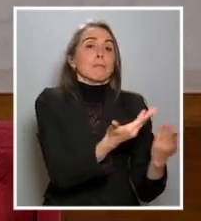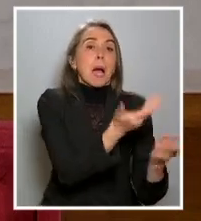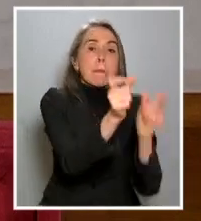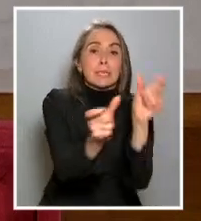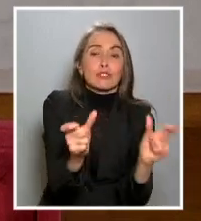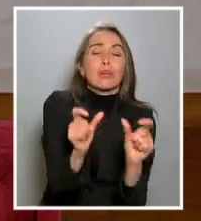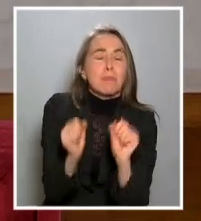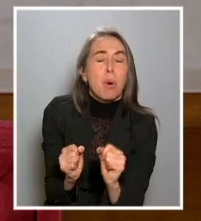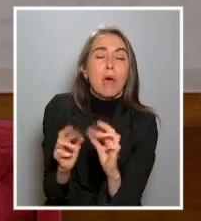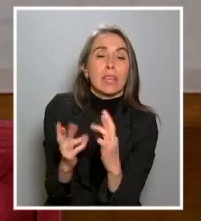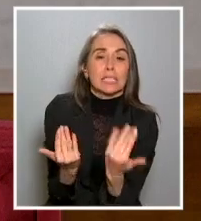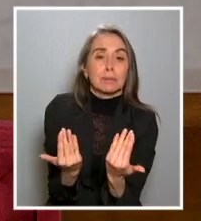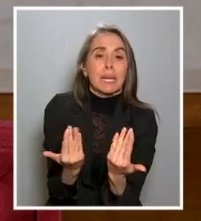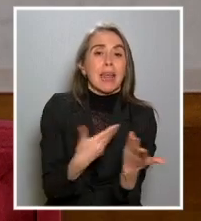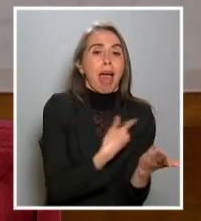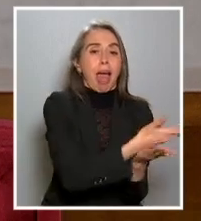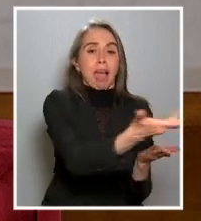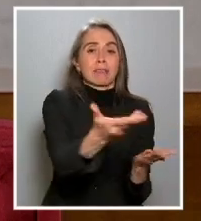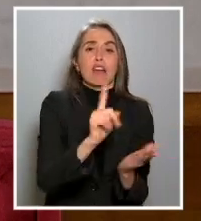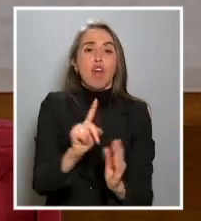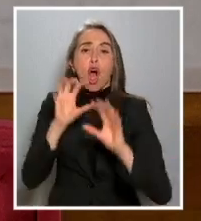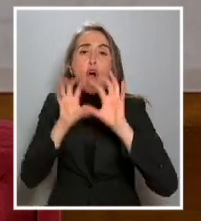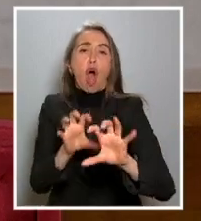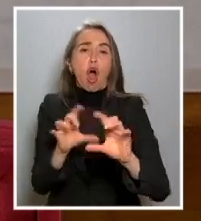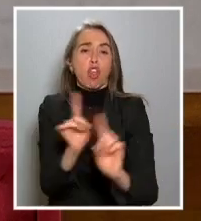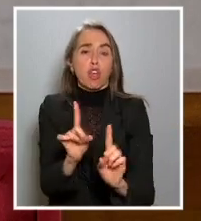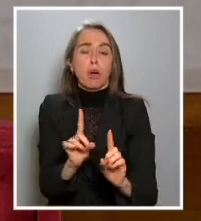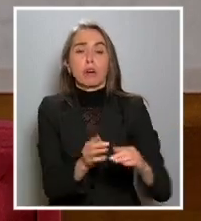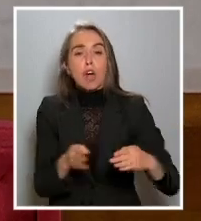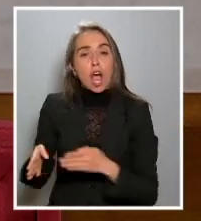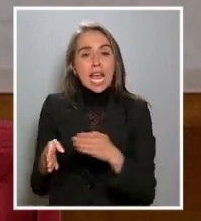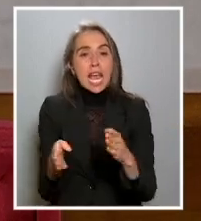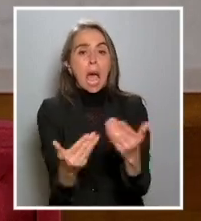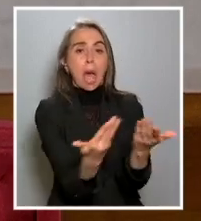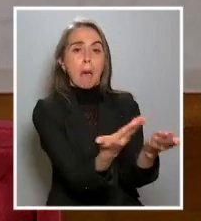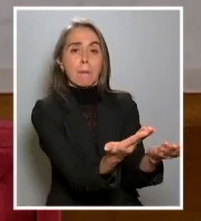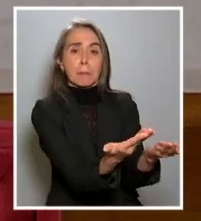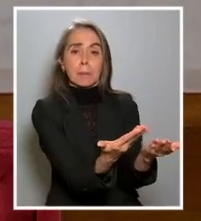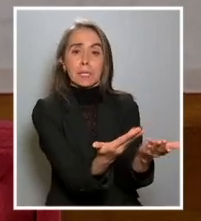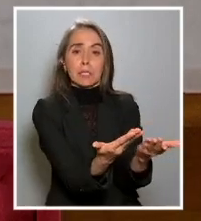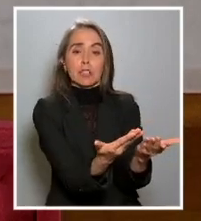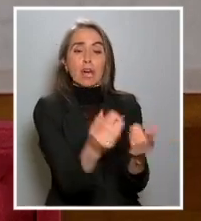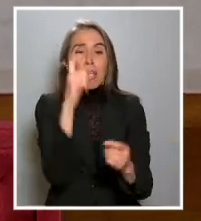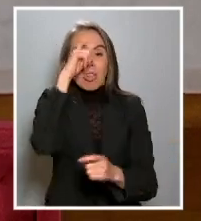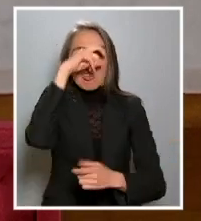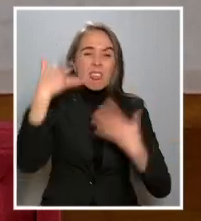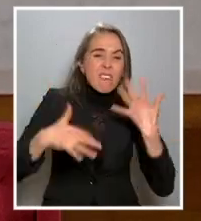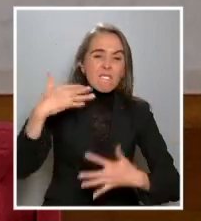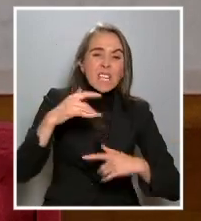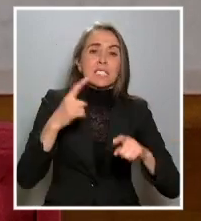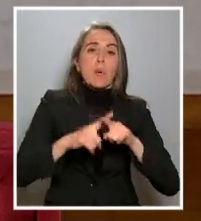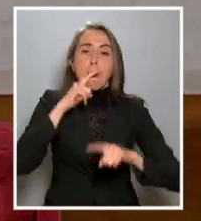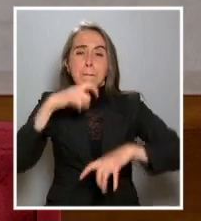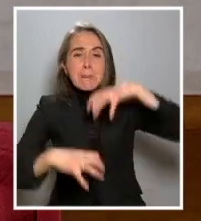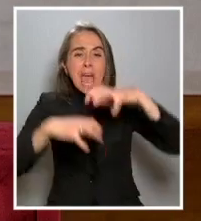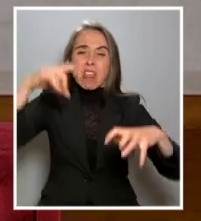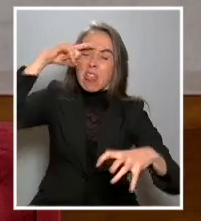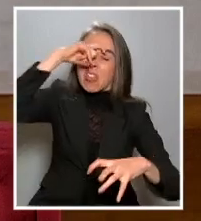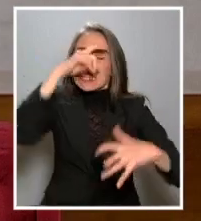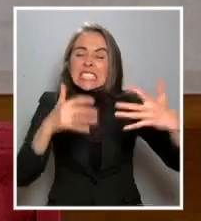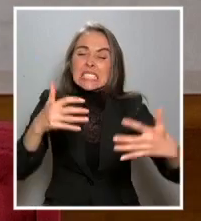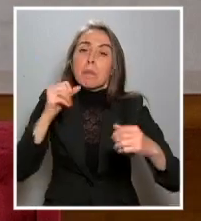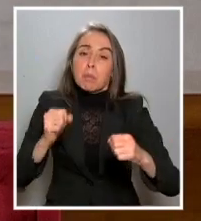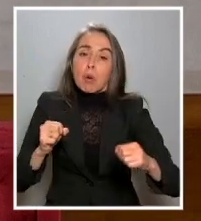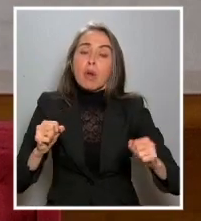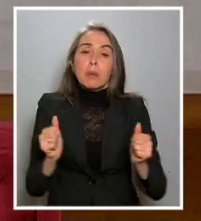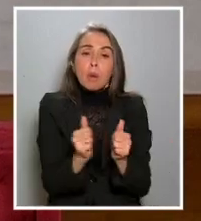esperanza, no odio. Ofreciendo un camino que, por pedregoso que sea, podamos